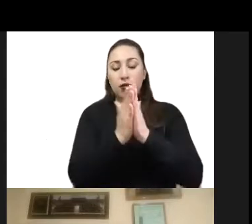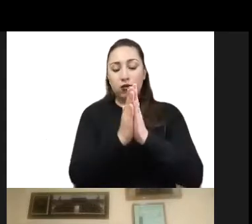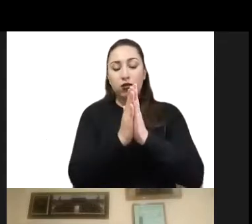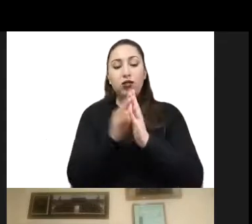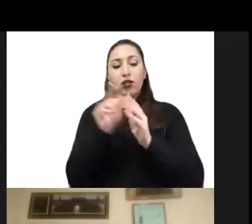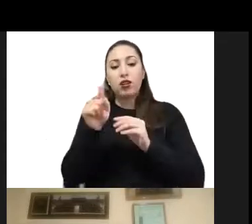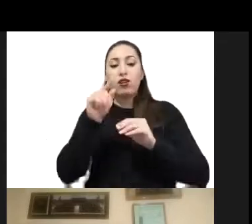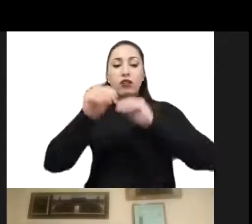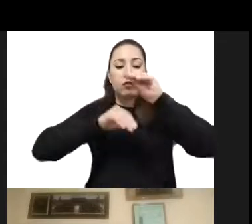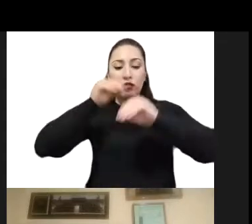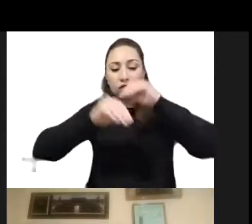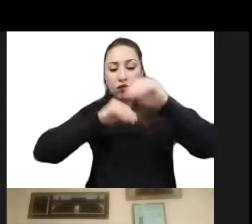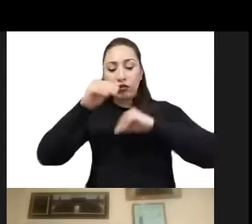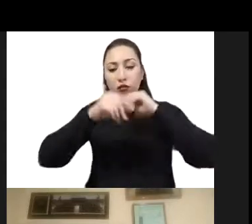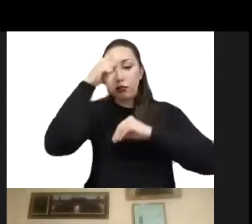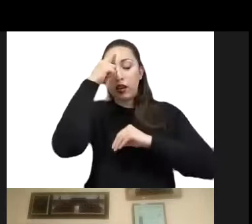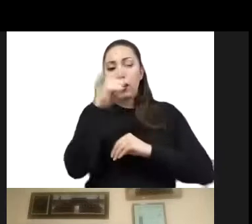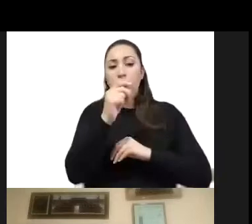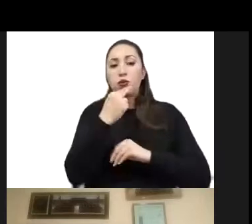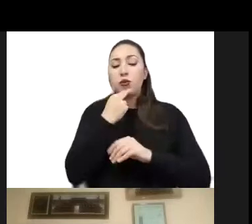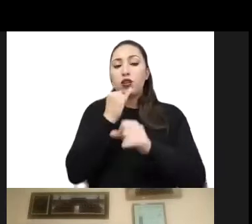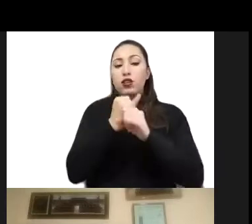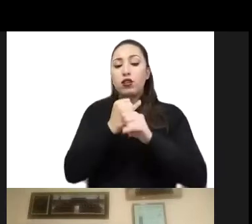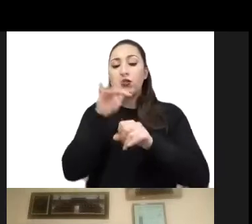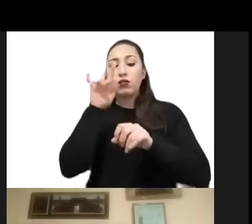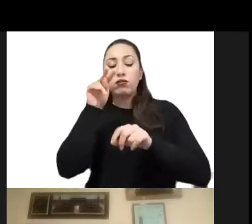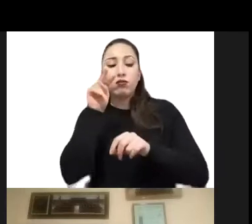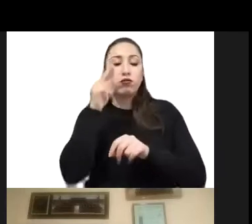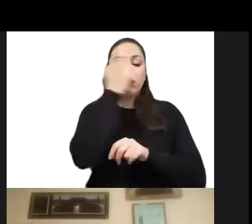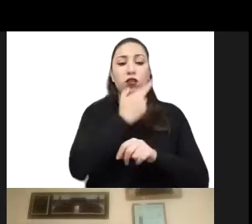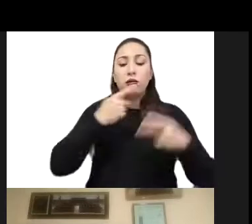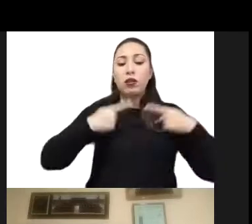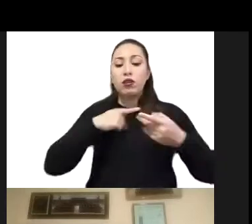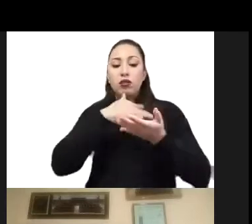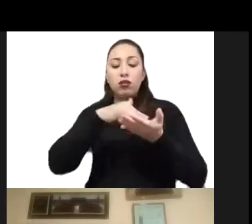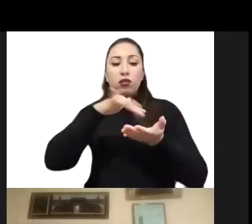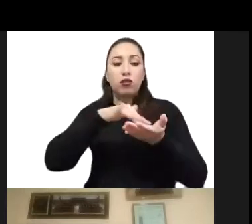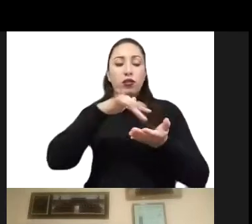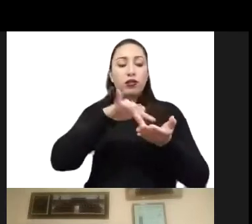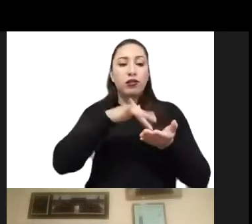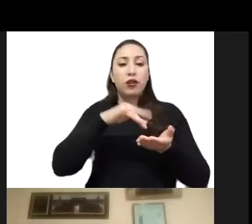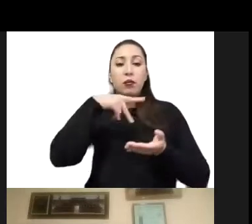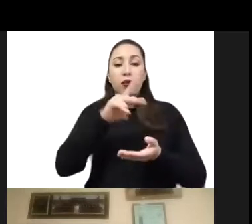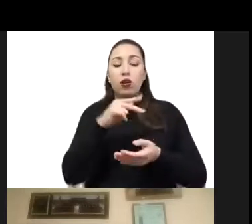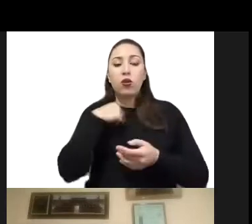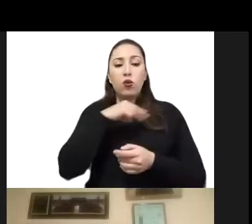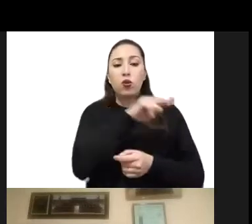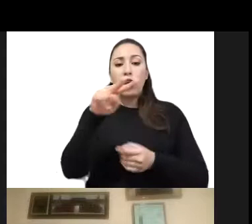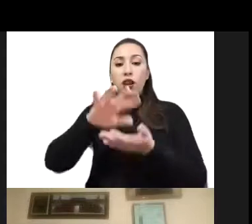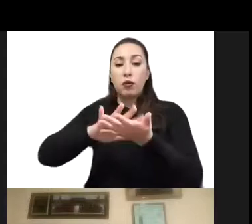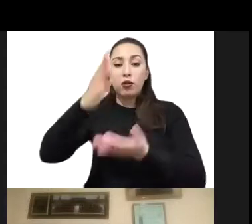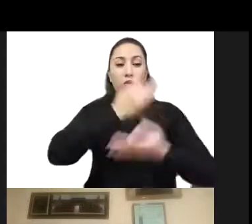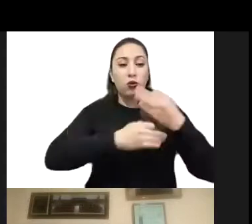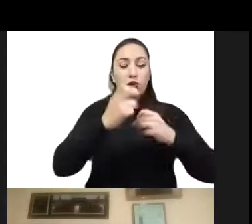habilitar su consulta en línea de los libros, materiales y lecturas, se advierte que, en su mayoría, los materiales